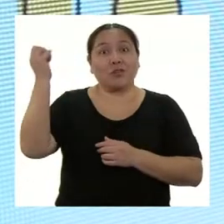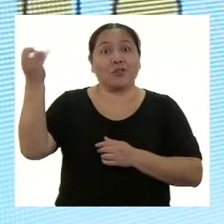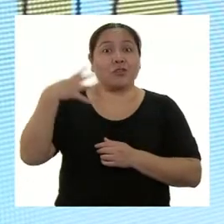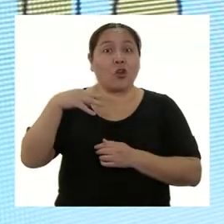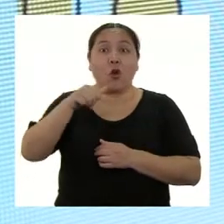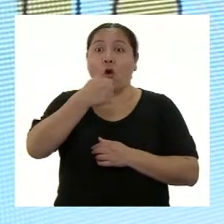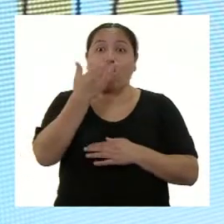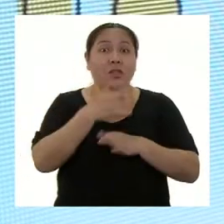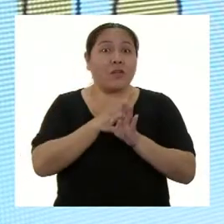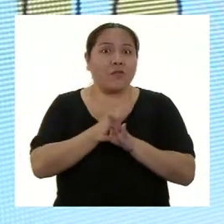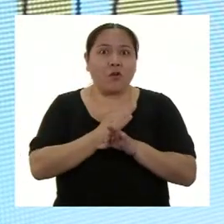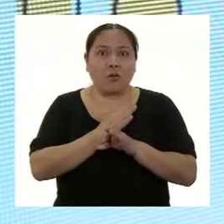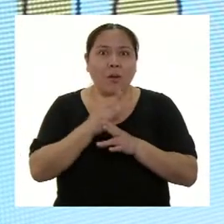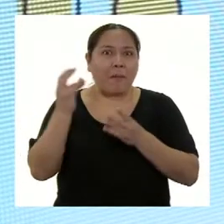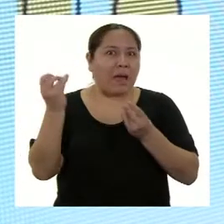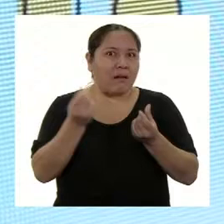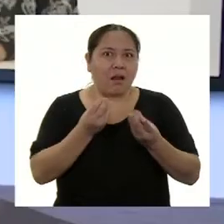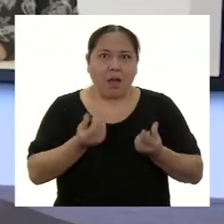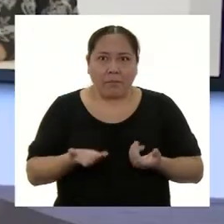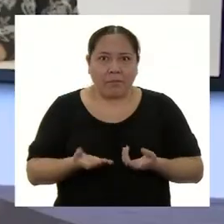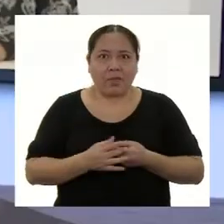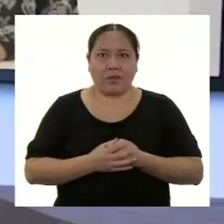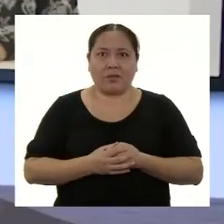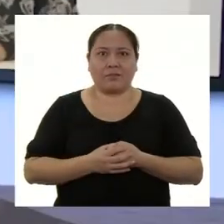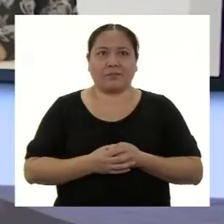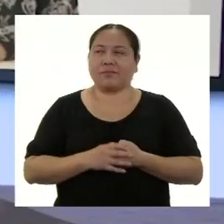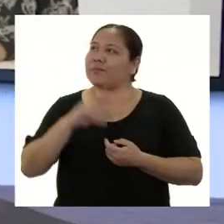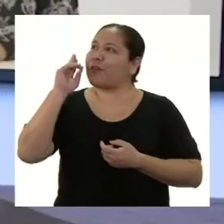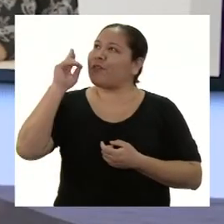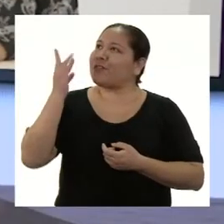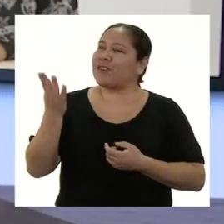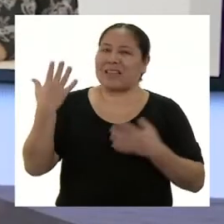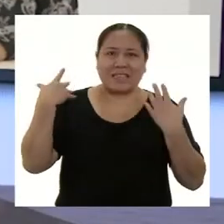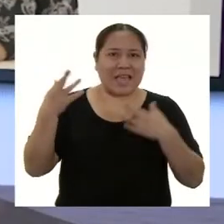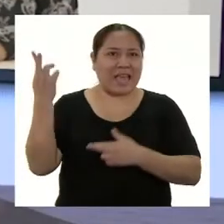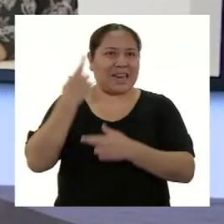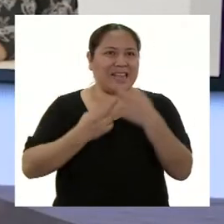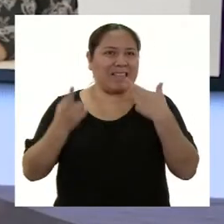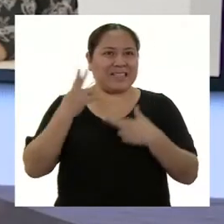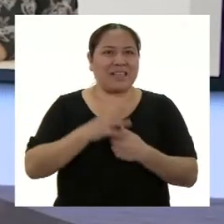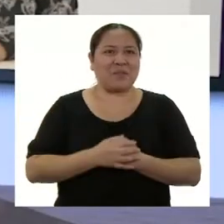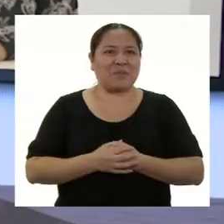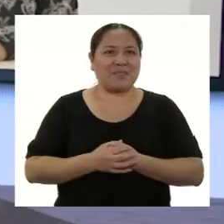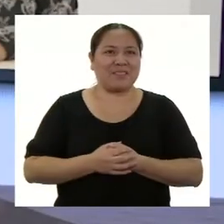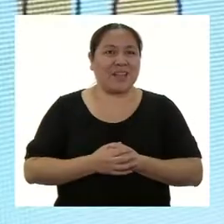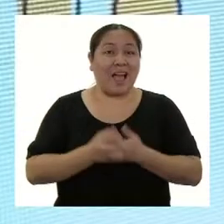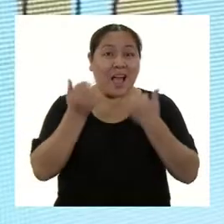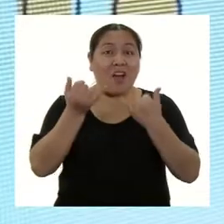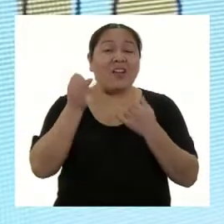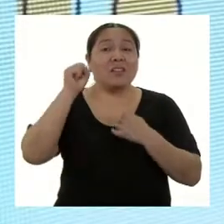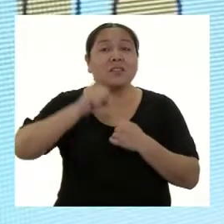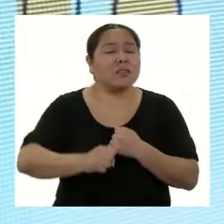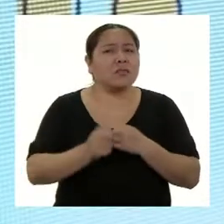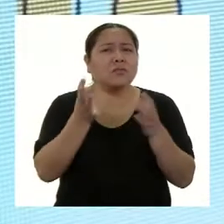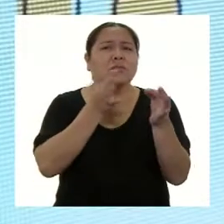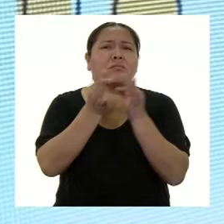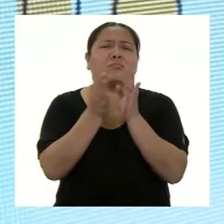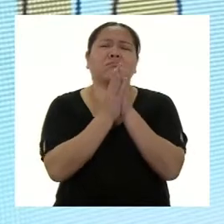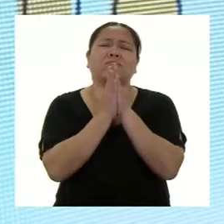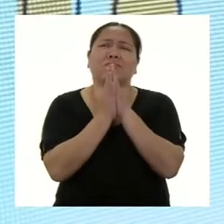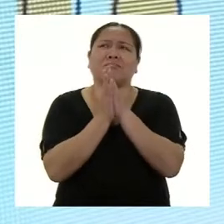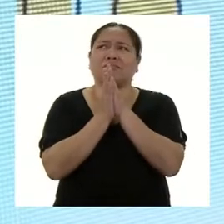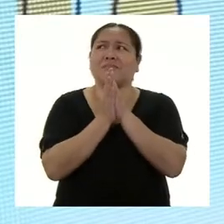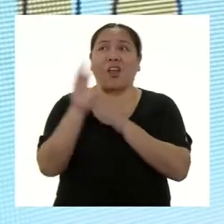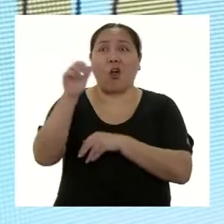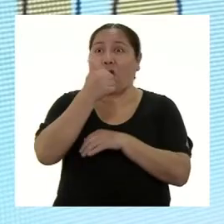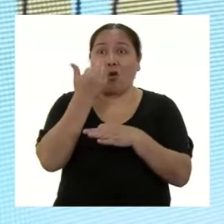otra manera de hacerlo y más rápido. Profesora, ya estamos de regreso. Ahora sí nos explica, por favor, la otra manera